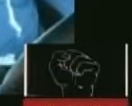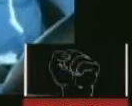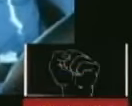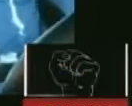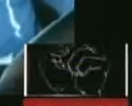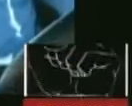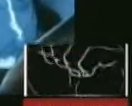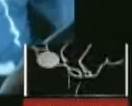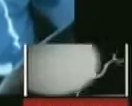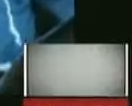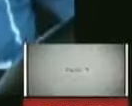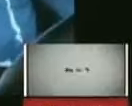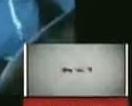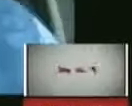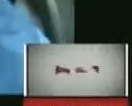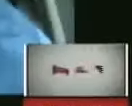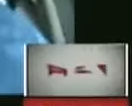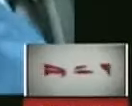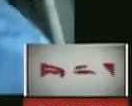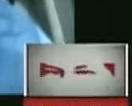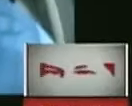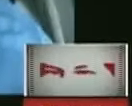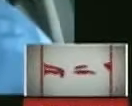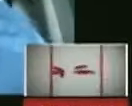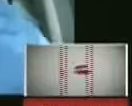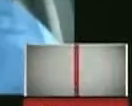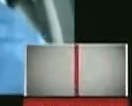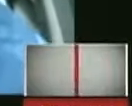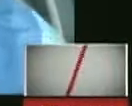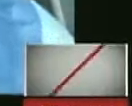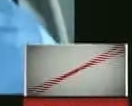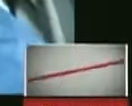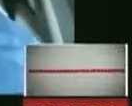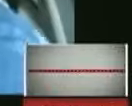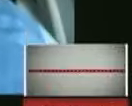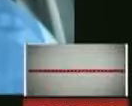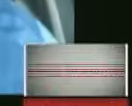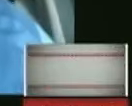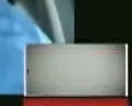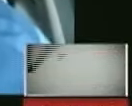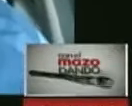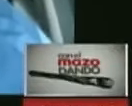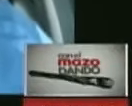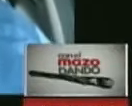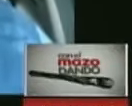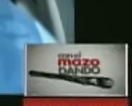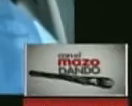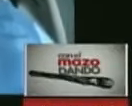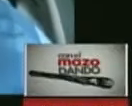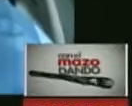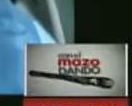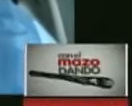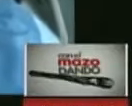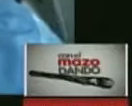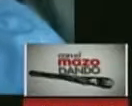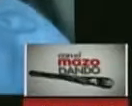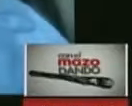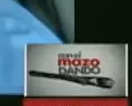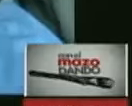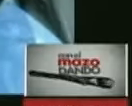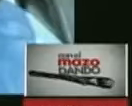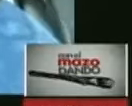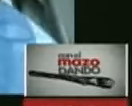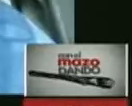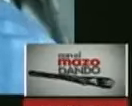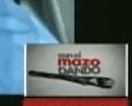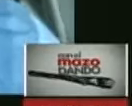personaje. No se pierdan con Maduro en la Vía. Lo vamos a sacar mañana. Porque eso lo grabamos. Pero después nos dio